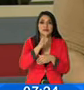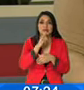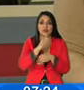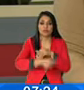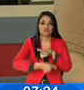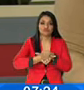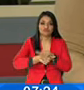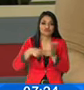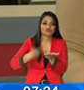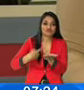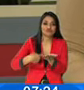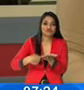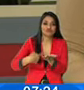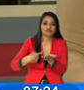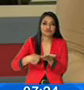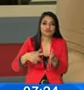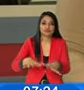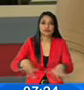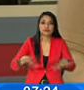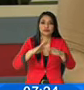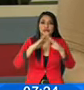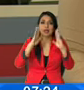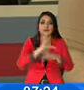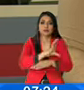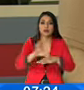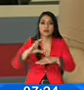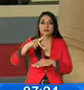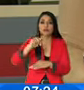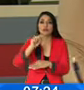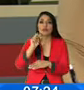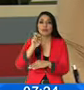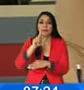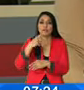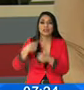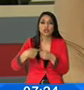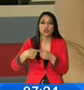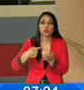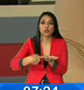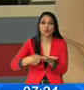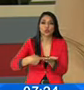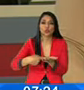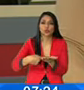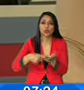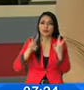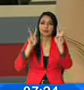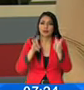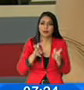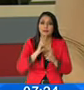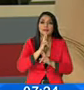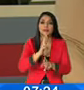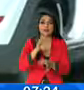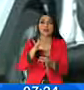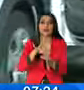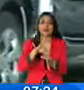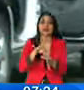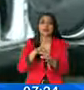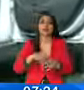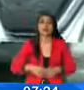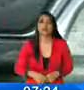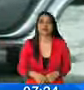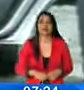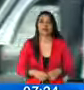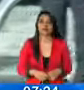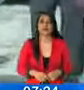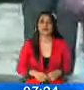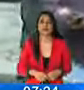hostería en el sector de Puembo, al nororiente de la ciudad de Quito. Uno de los temas tratados fue los resultados de las elecciones.